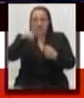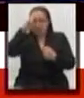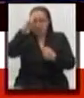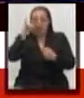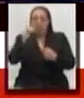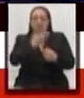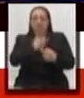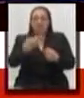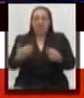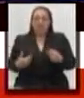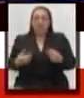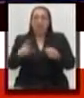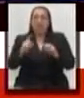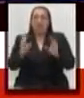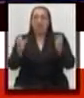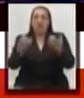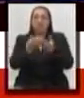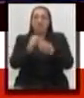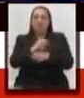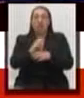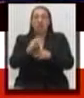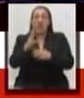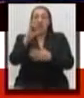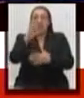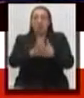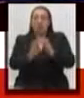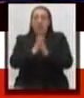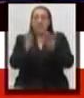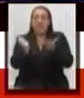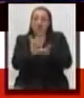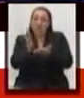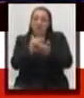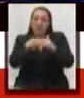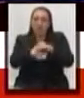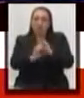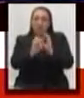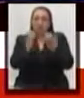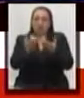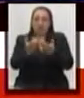República y presidenta del Consejo del Fondo Editorial del Congreso.